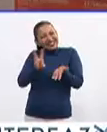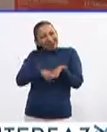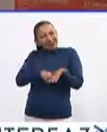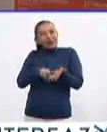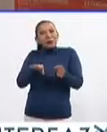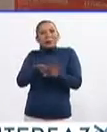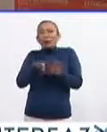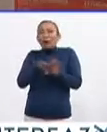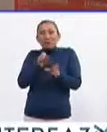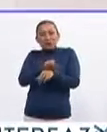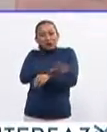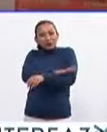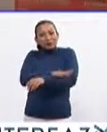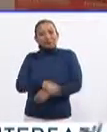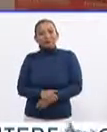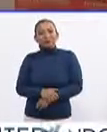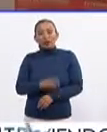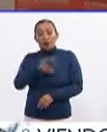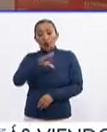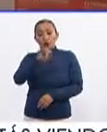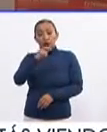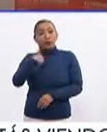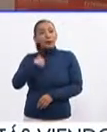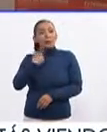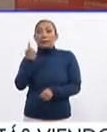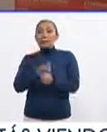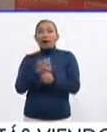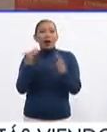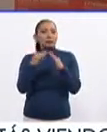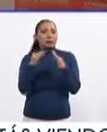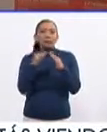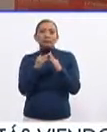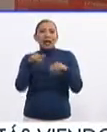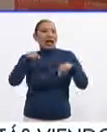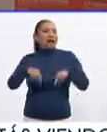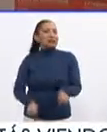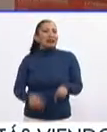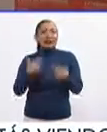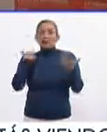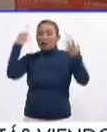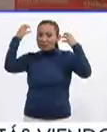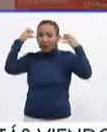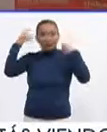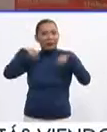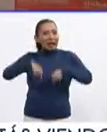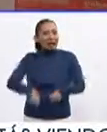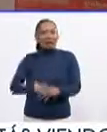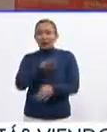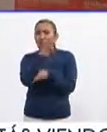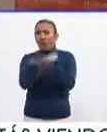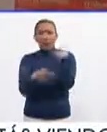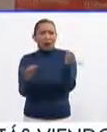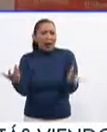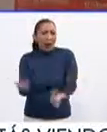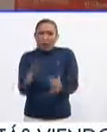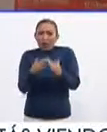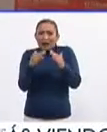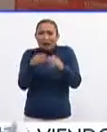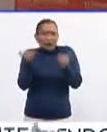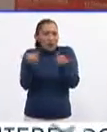con mucha emoción. El CUT representa para mí mi primera casa. Aquí me baño, aquí